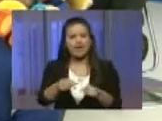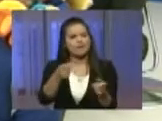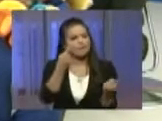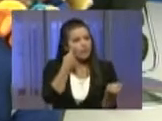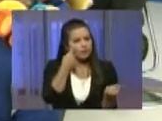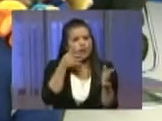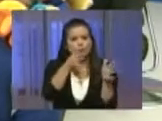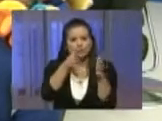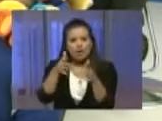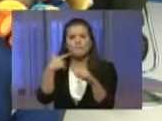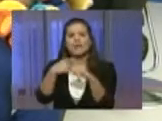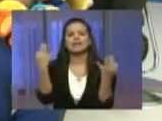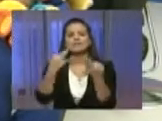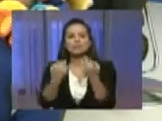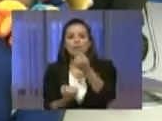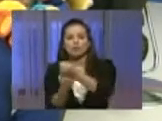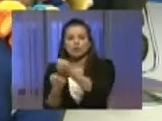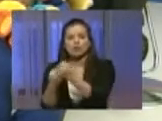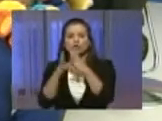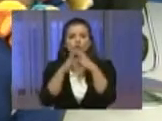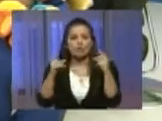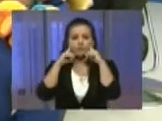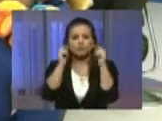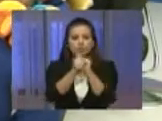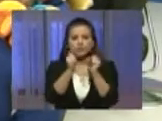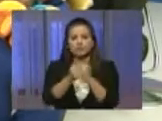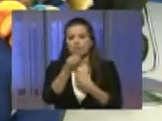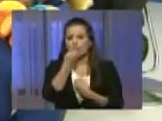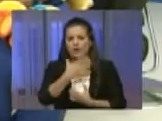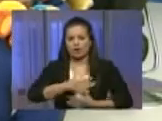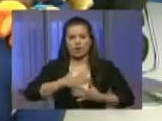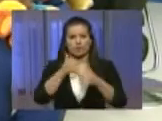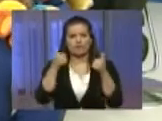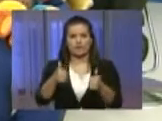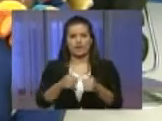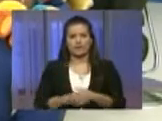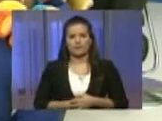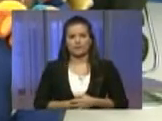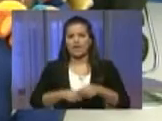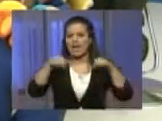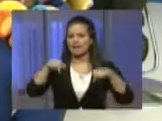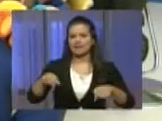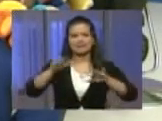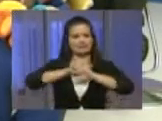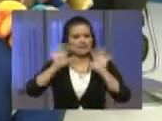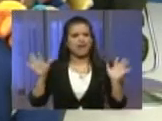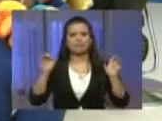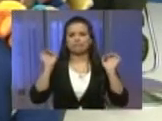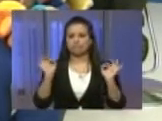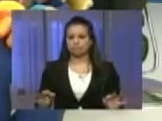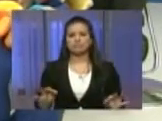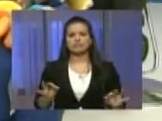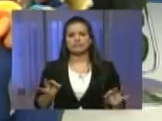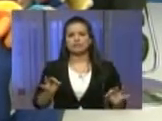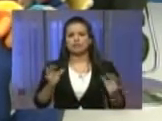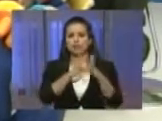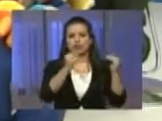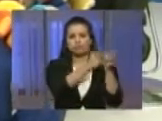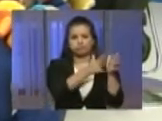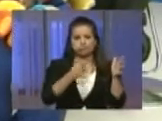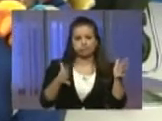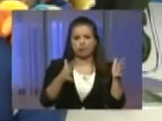necesario para que nuestros atletas estén en las mejores condiciones ha sido todo un ciclo olímpico presidente desde que culminó Londres